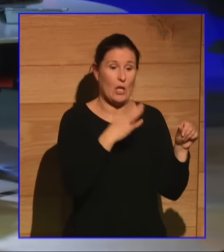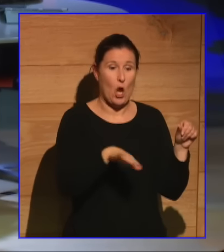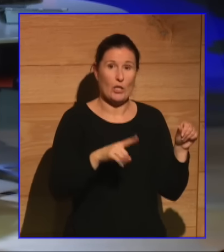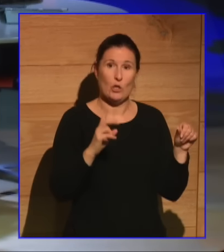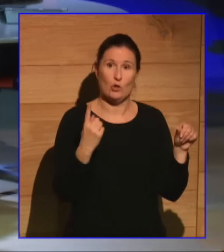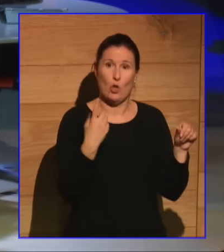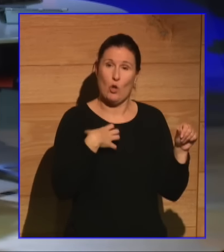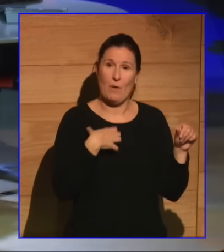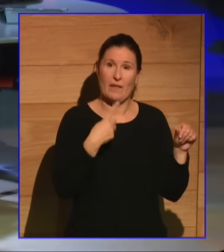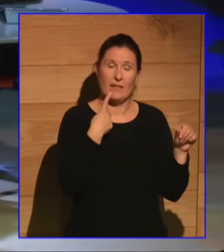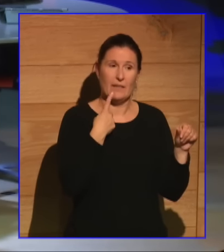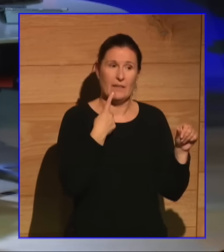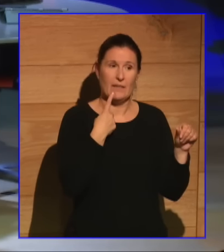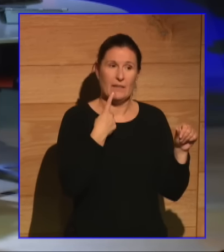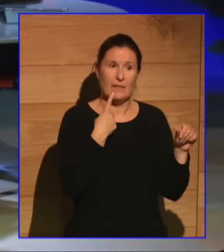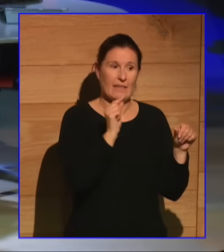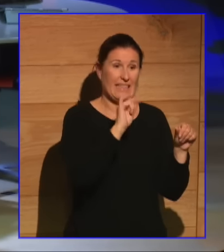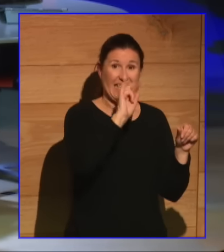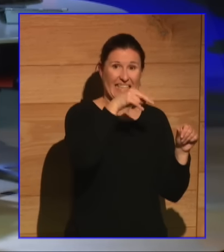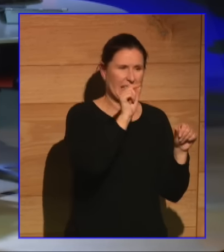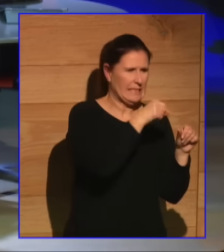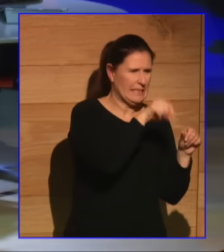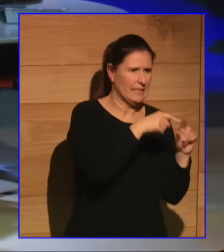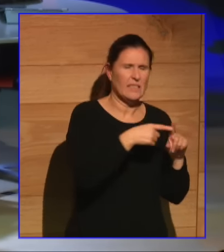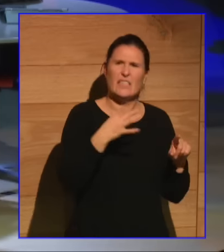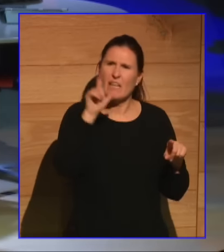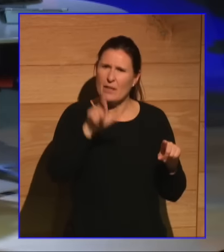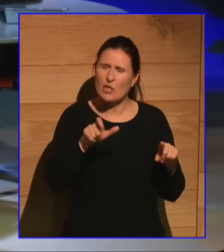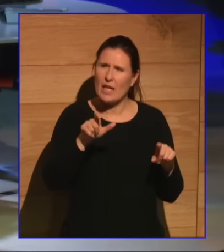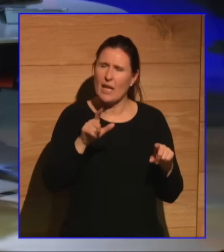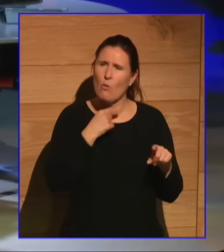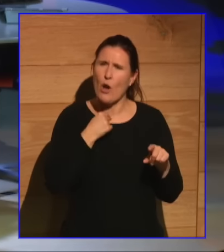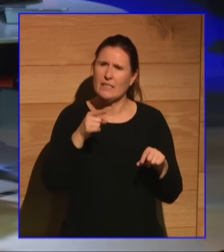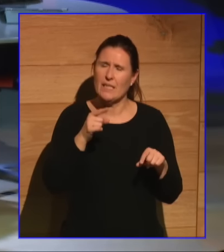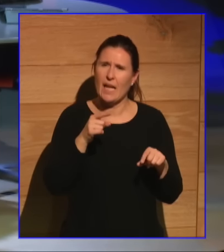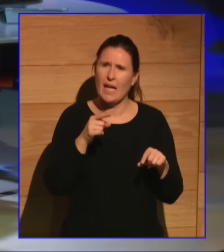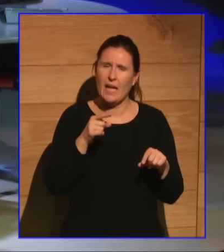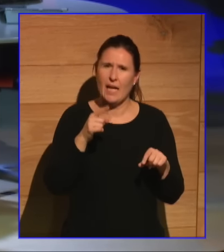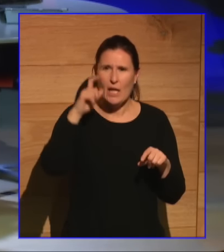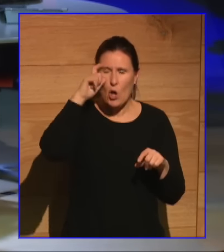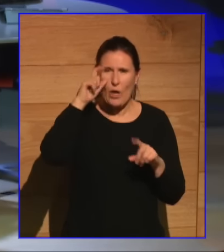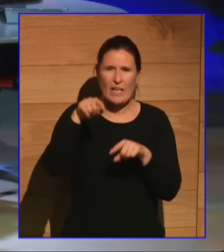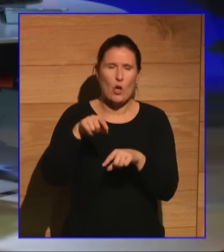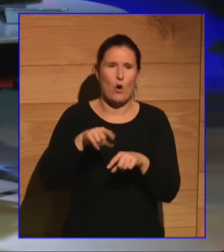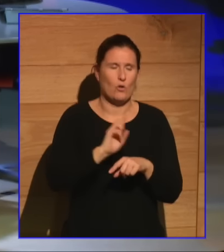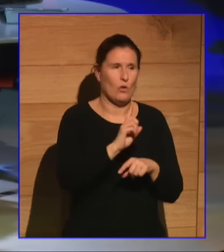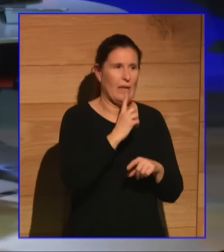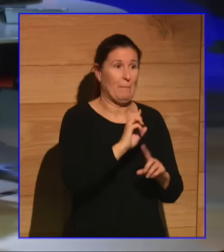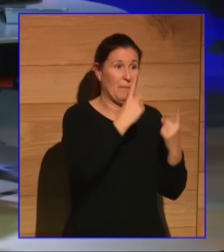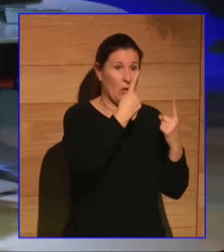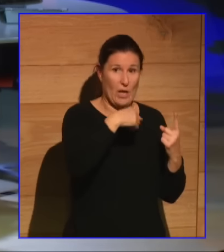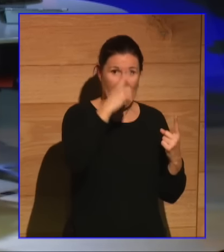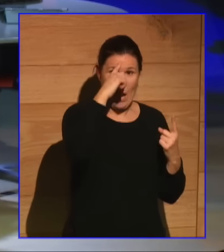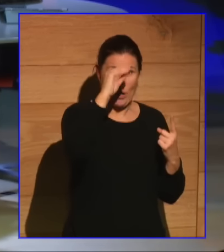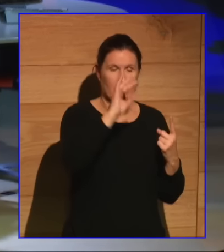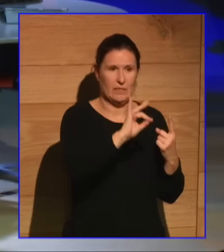y tachó con las llaves el IM, ¿era un genio? Era un genio. Luego plagiado, muy plagiado. ¿Pero el primero era un genio? El primero era